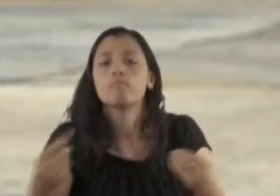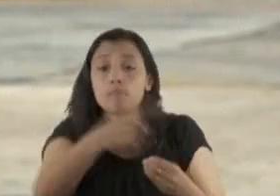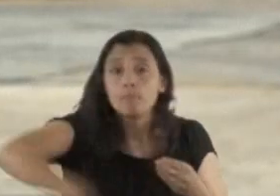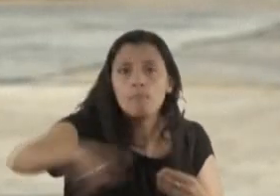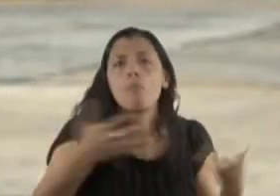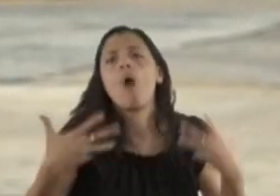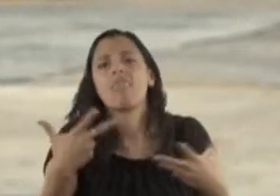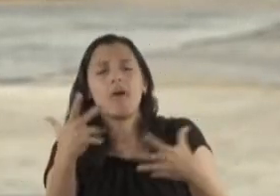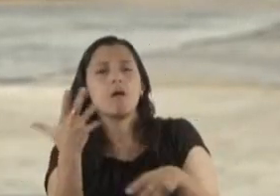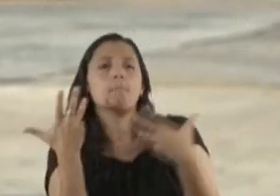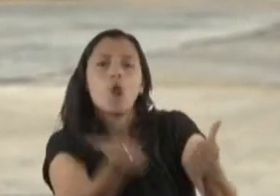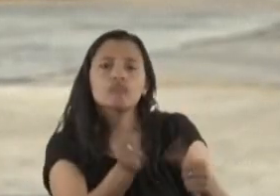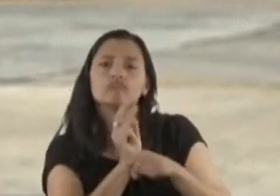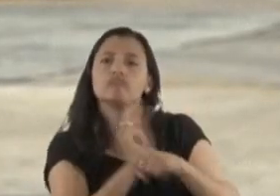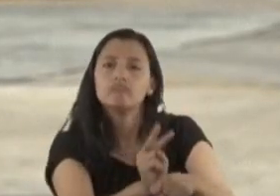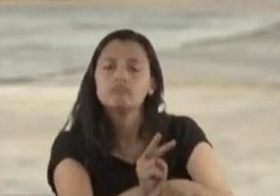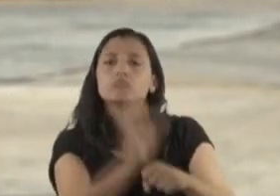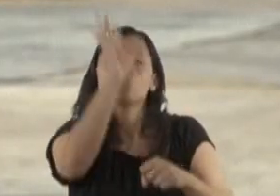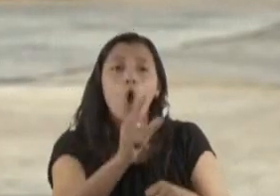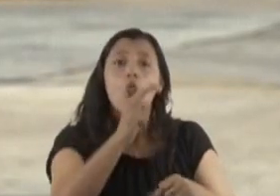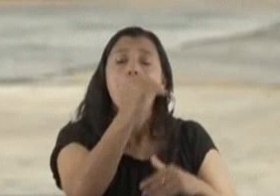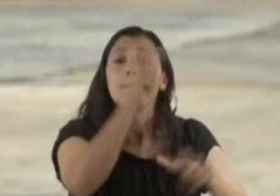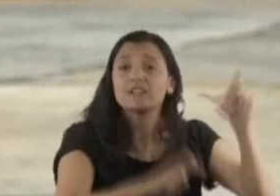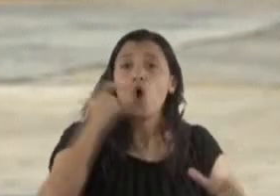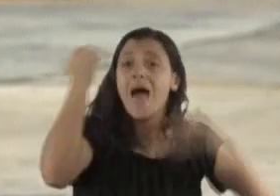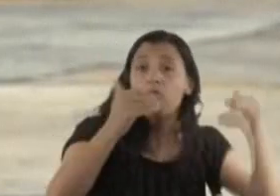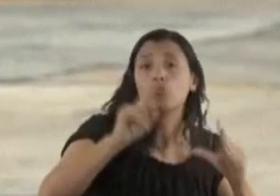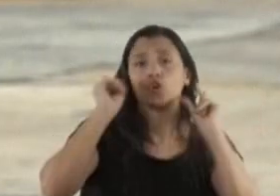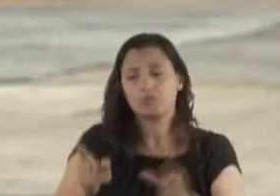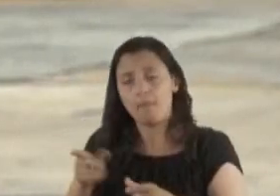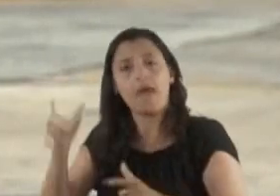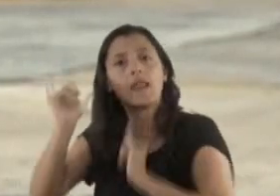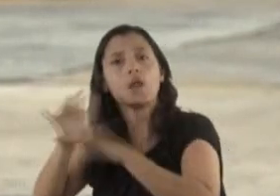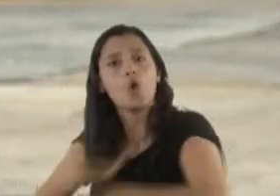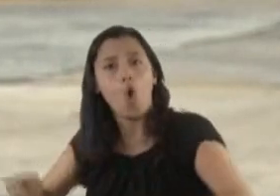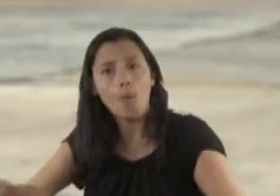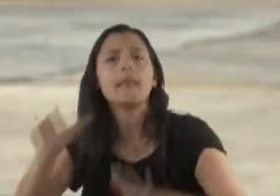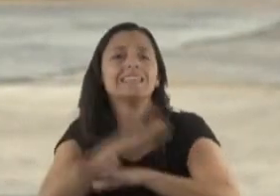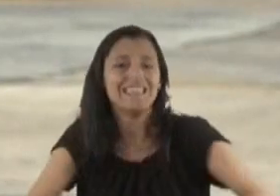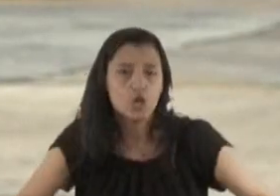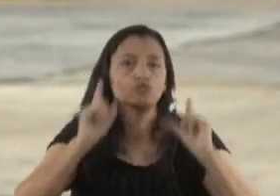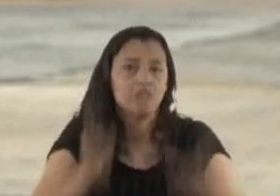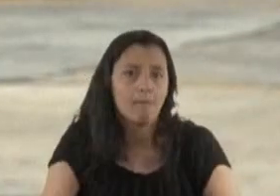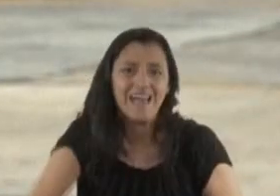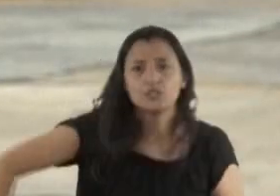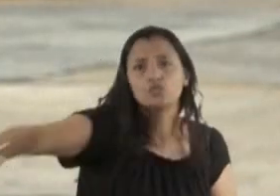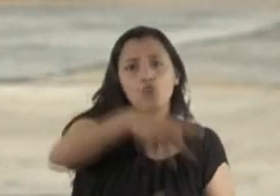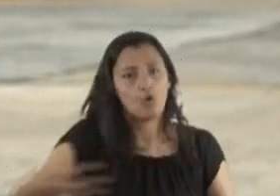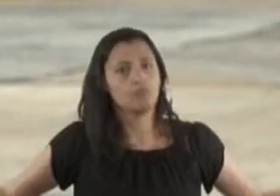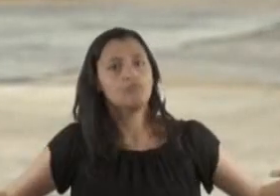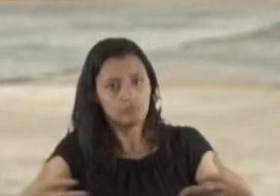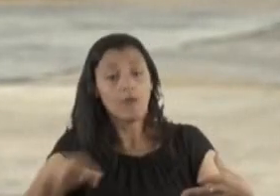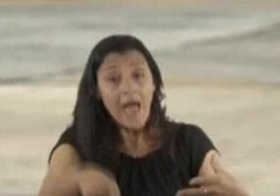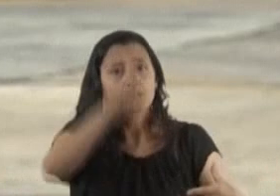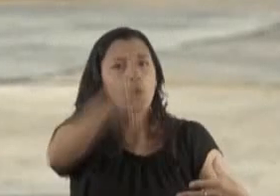proteger tanto a los adultos mayores como a los adolescentes y a los niños y las niñas eso se ha empezado a